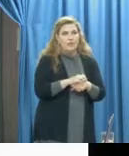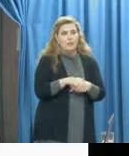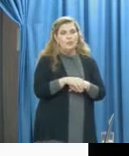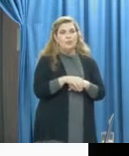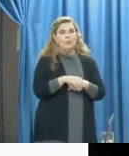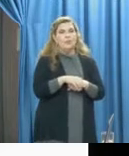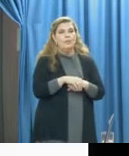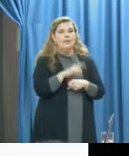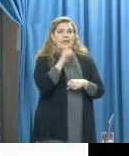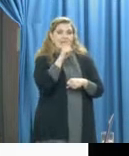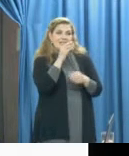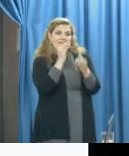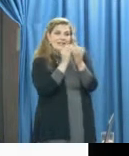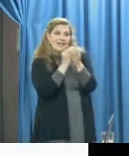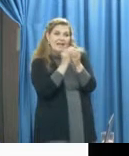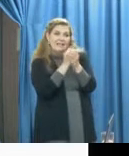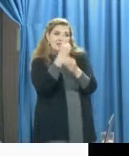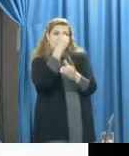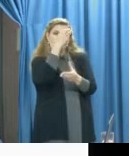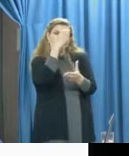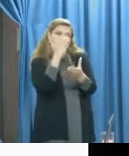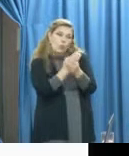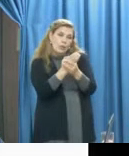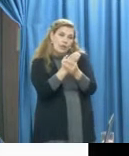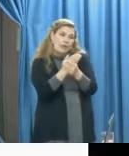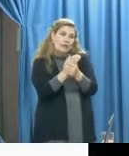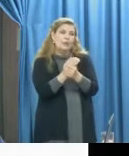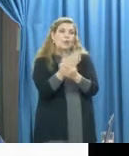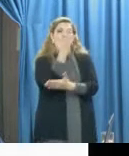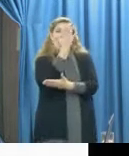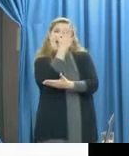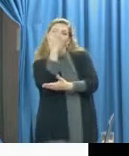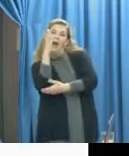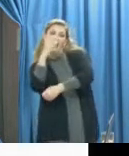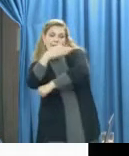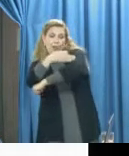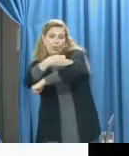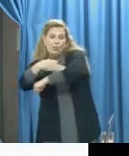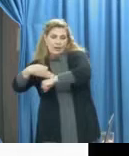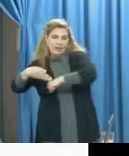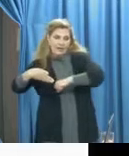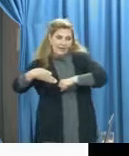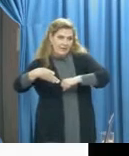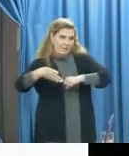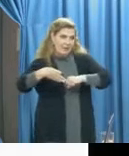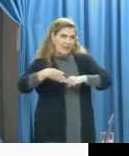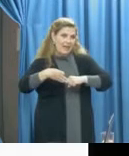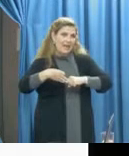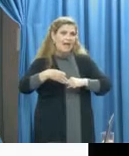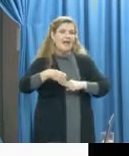este caso, que es el único, este árbol genealógico es de una familia china,